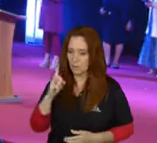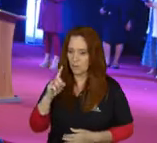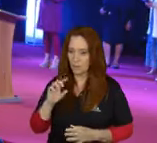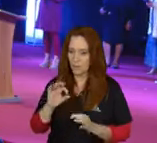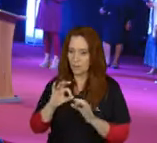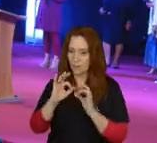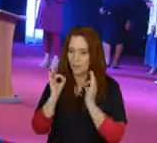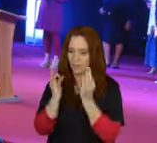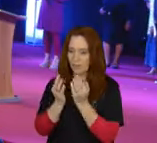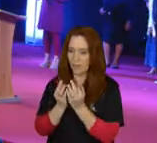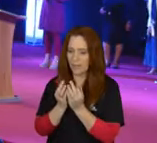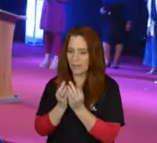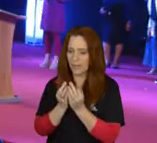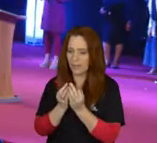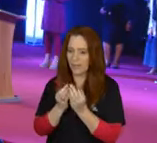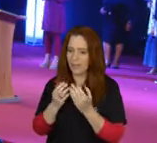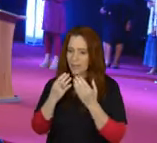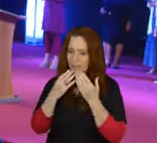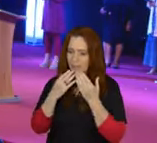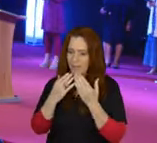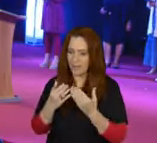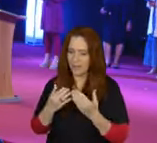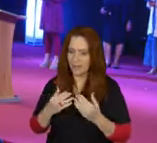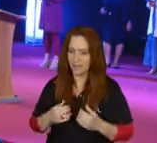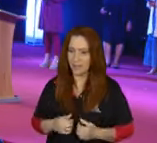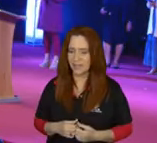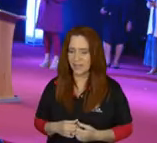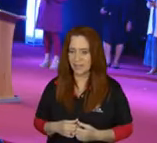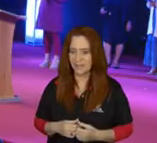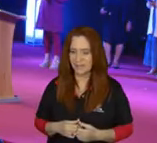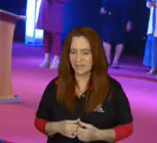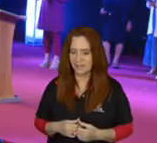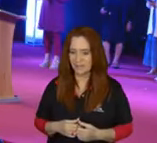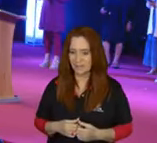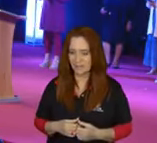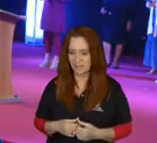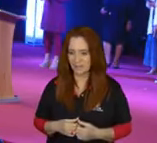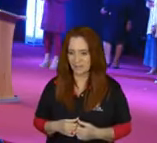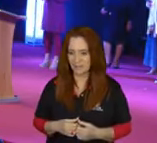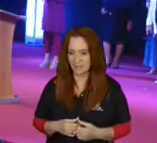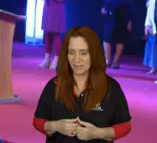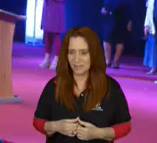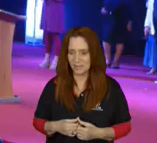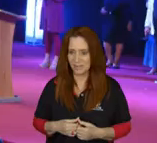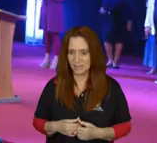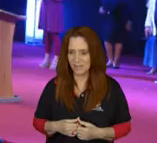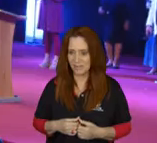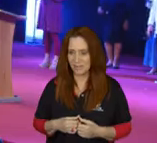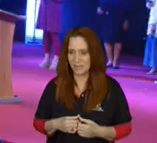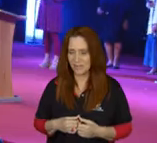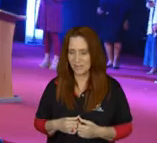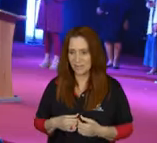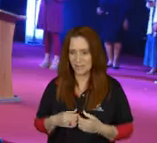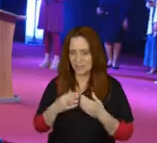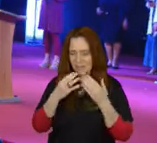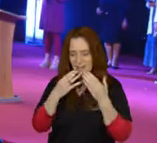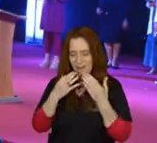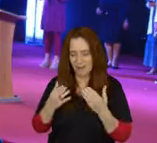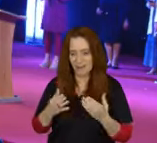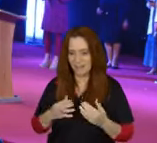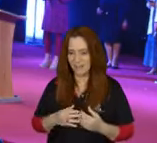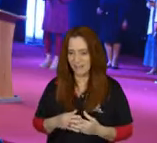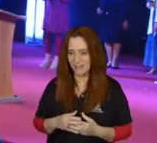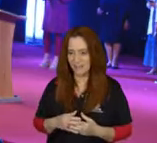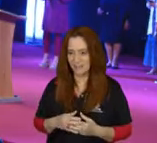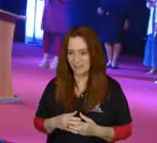bendecirnos. Varón, baja con nosotros que quiero saludarle. Y nuestras oraciones por los familiares y todo, ¿verdad? Pérdidas son